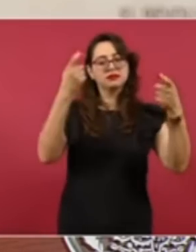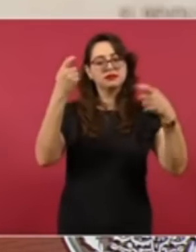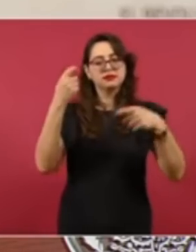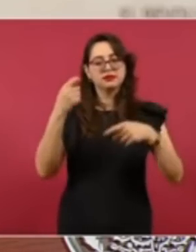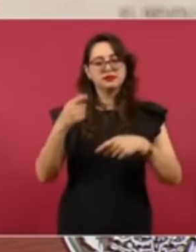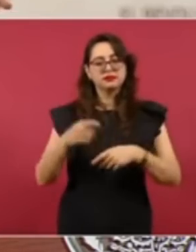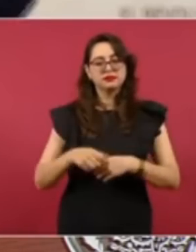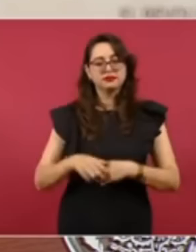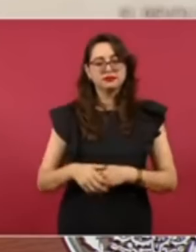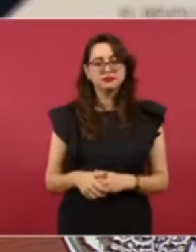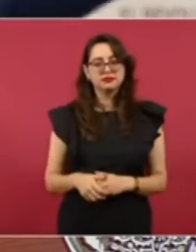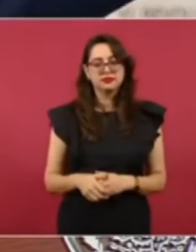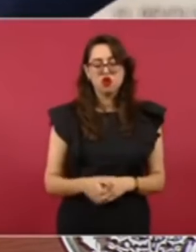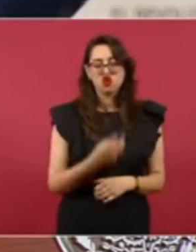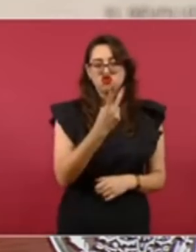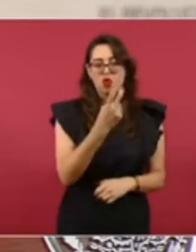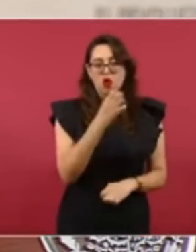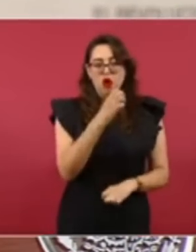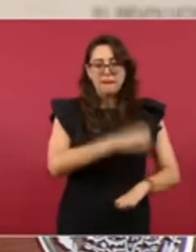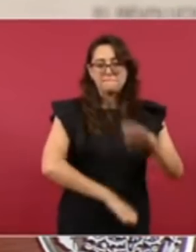y se los entregó a dos empresas.